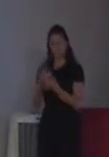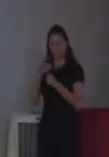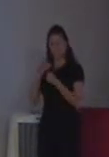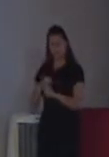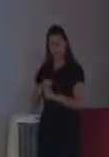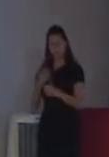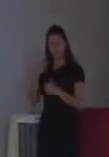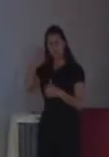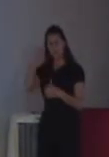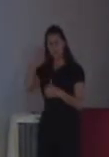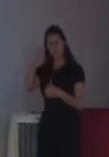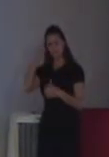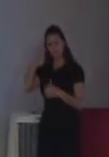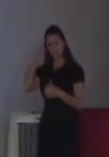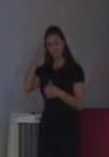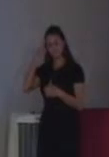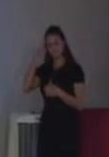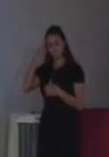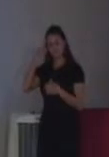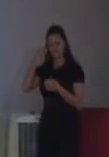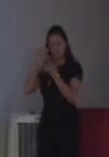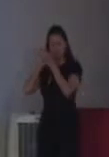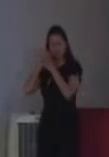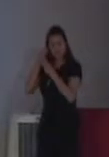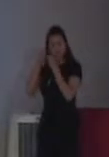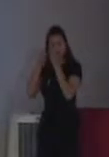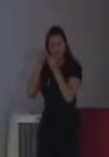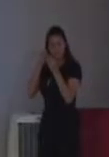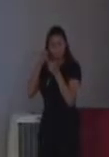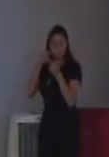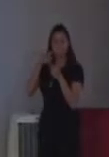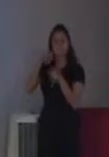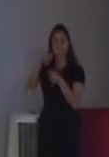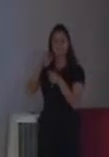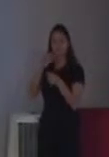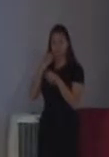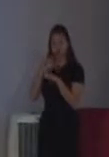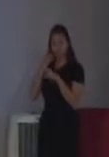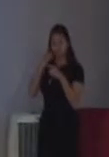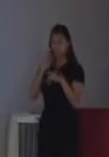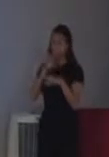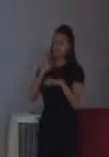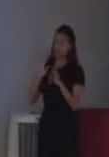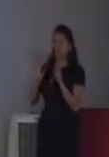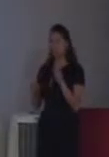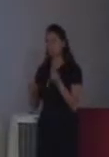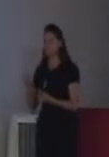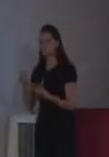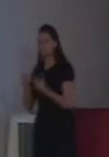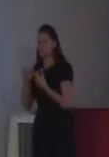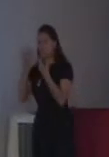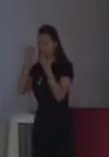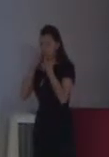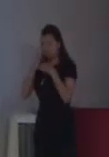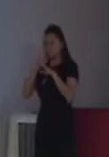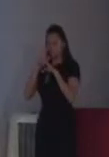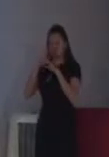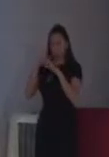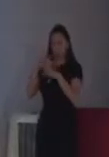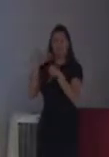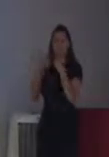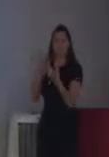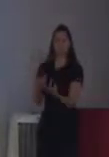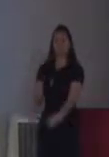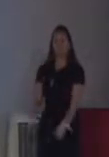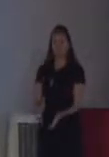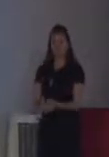llevar a la cabeza unos límites más allá de los que tenía cuando veía, que ese es el otro elemento de la discapacidad. La discapacidad, digamos, que lo